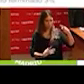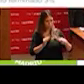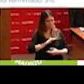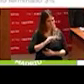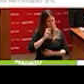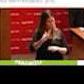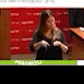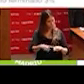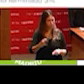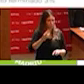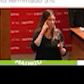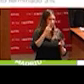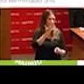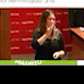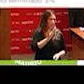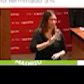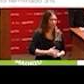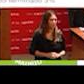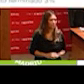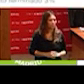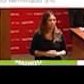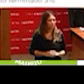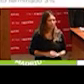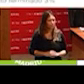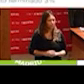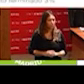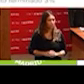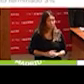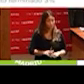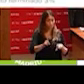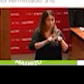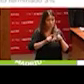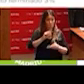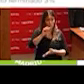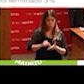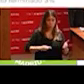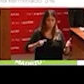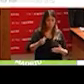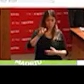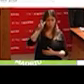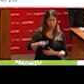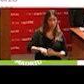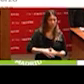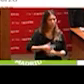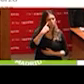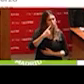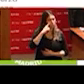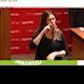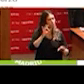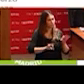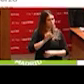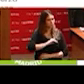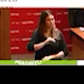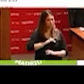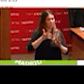creo que hay que tenerlo en cuenta en cuanto al tipo de contratos Se observa un alto porcentaje